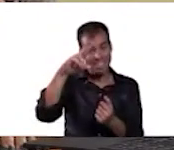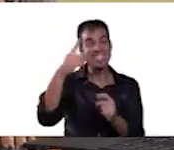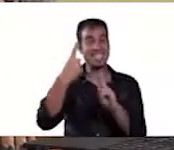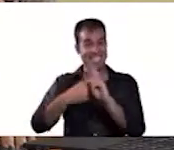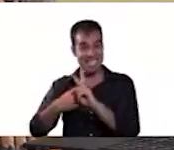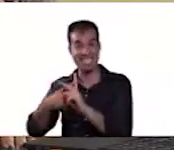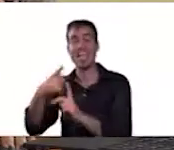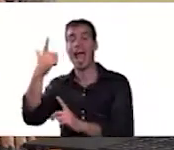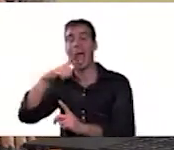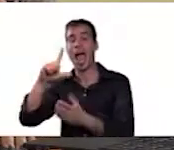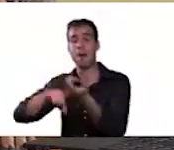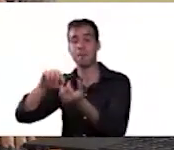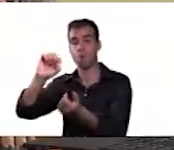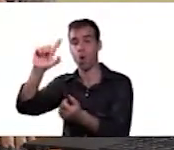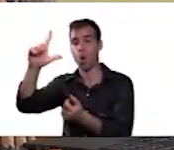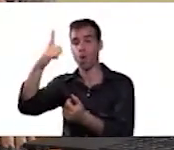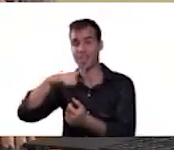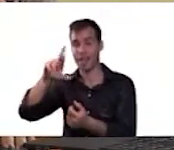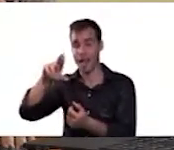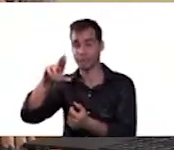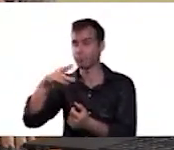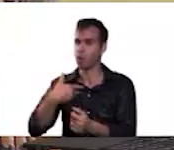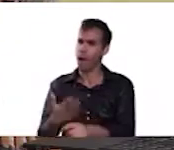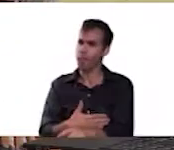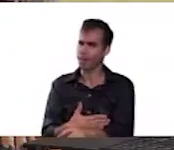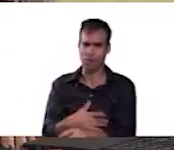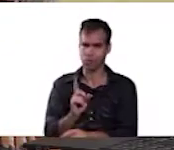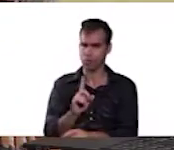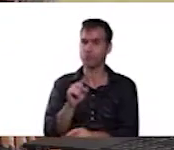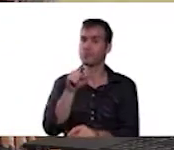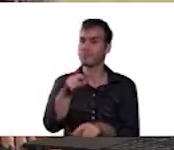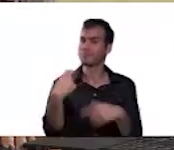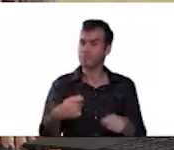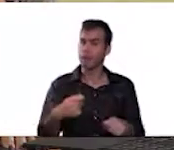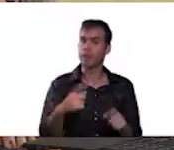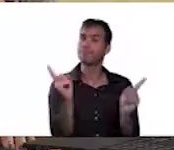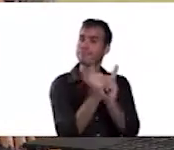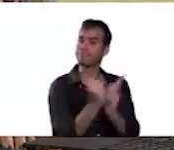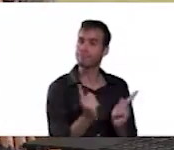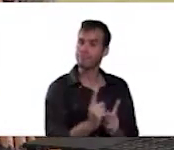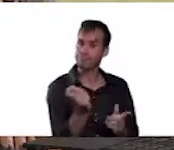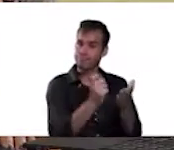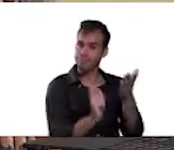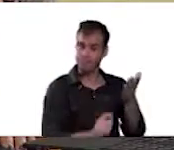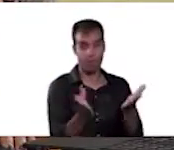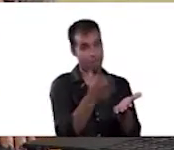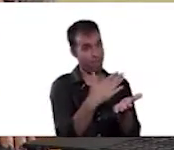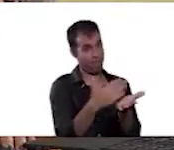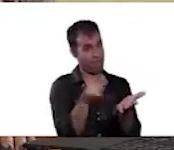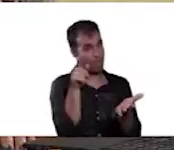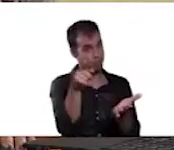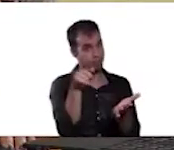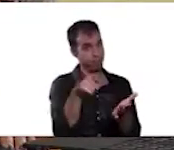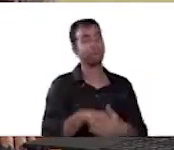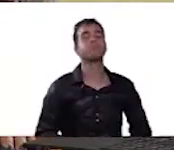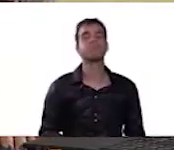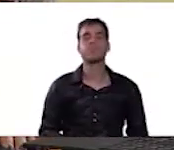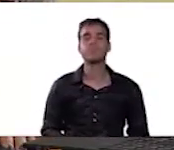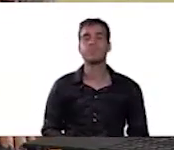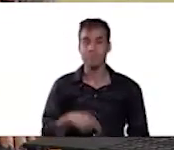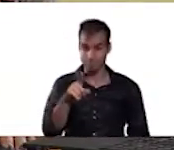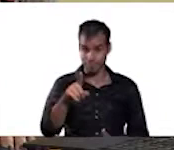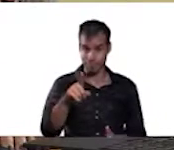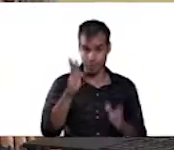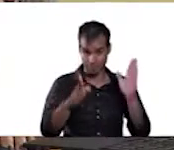adelanto más el contenido porque ustedes deben resumirlo de la bibliografía. En estos semestres, de igual manera,